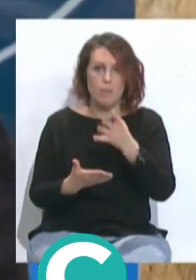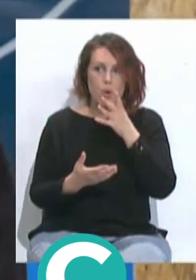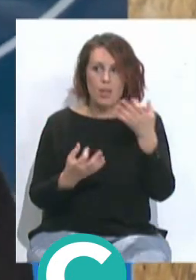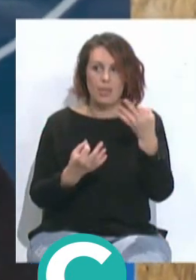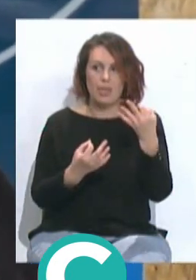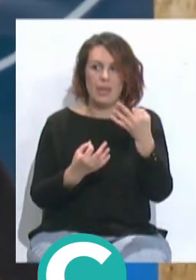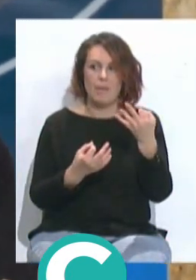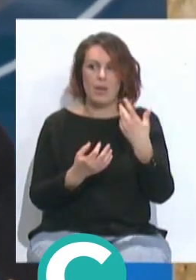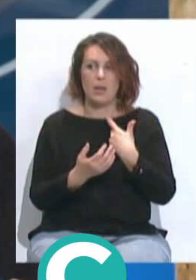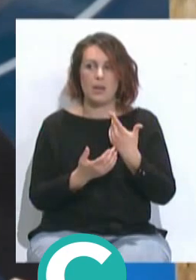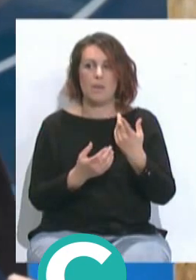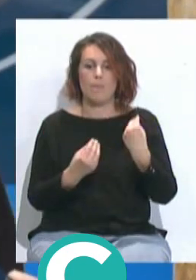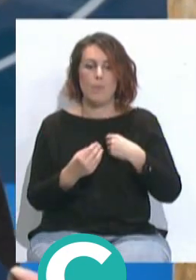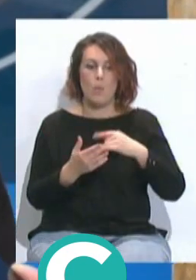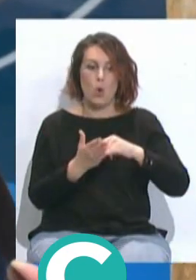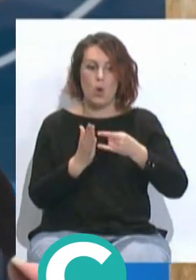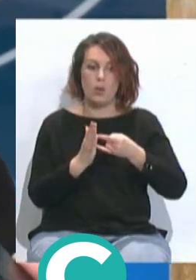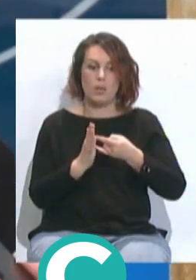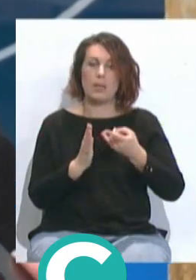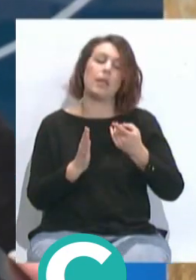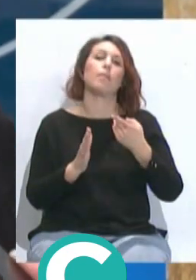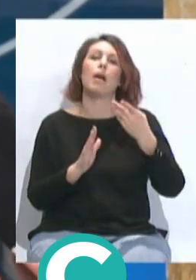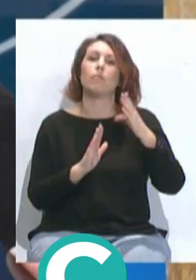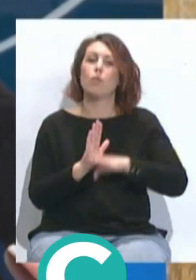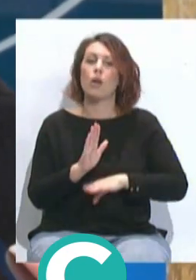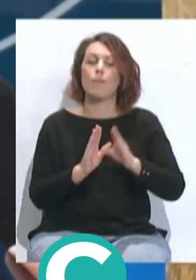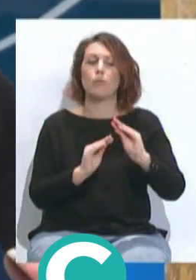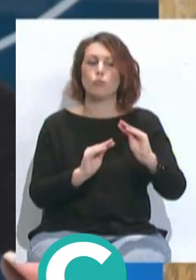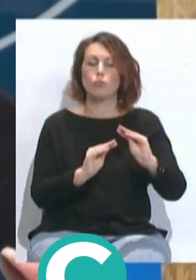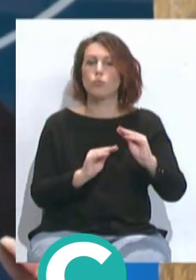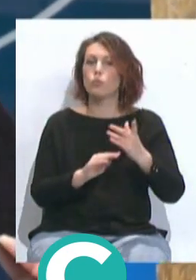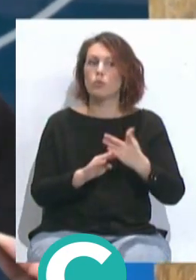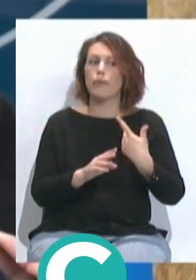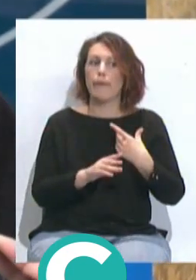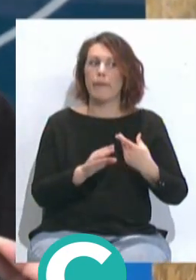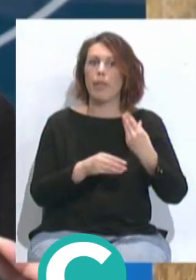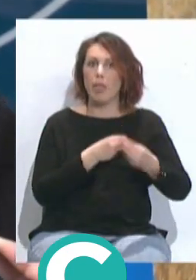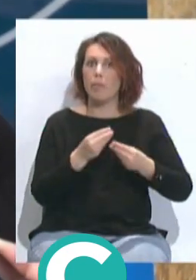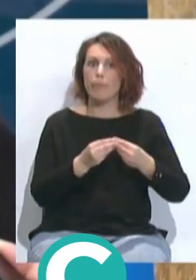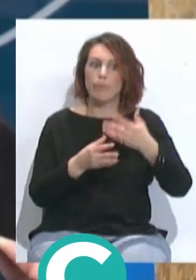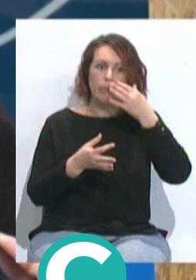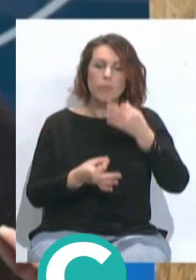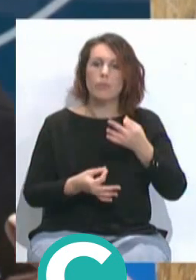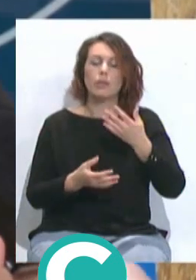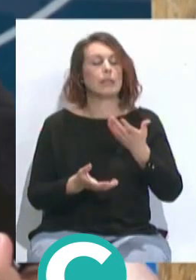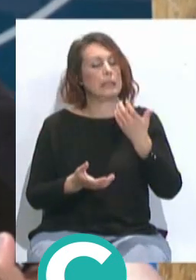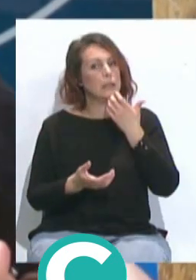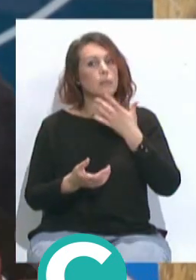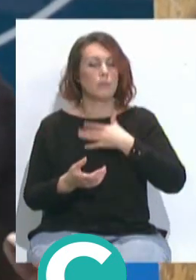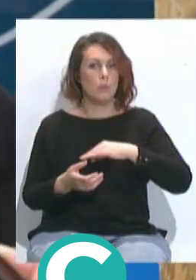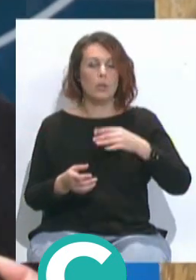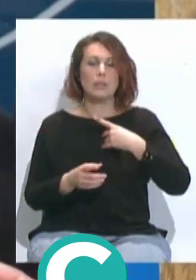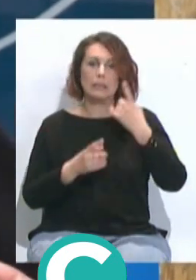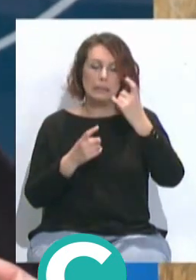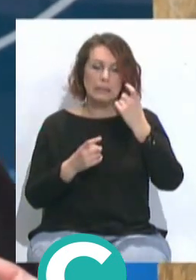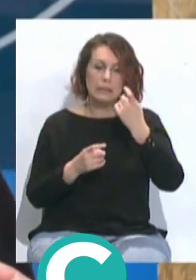que dar respuesta al desarrollo de sus políticas y al desarrollo de sus proyectos con todo y con eso bueno pues en la medida como digo de las posibilidades intentar